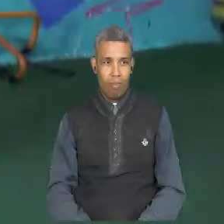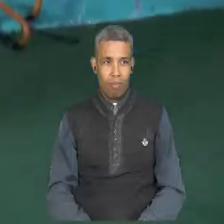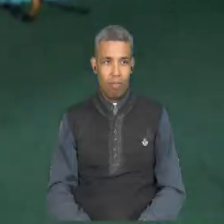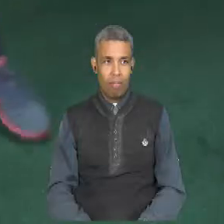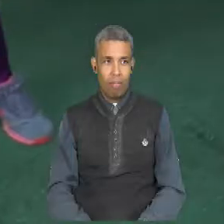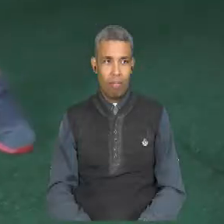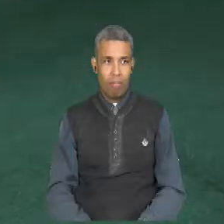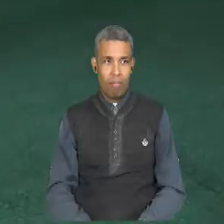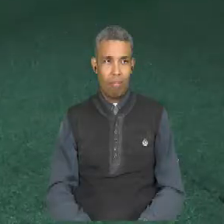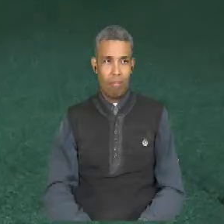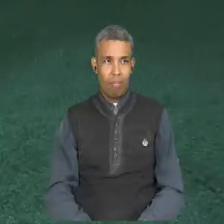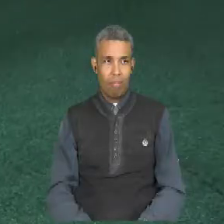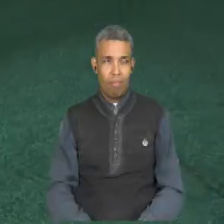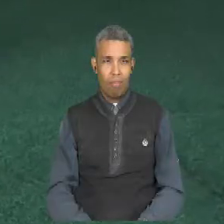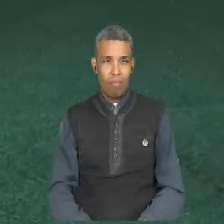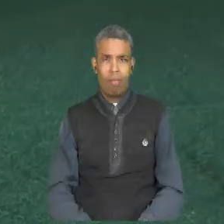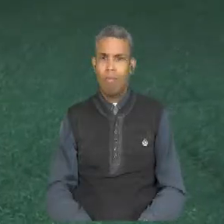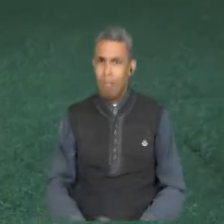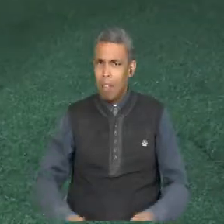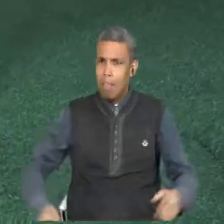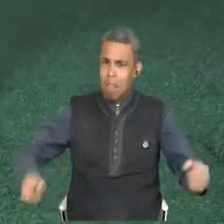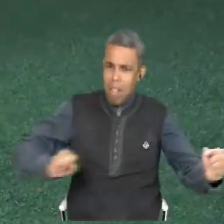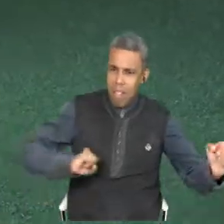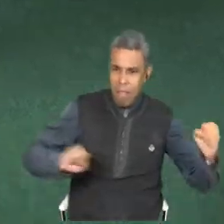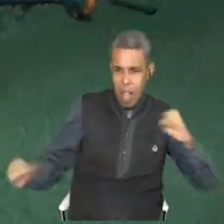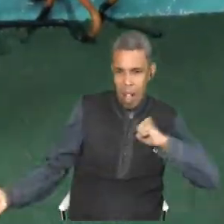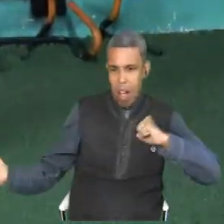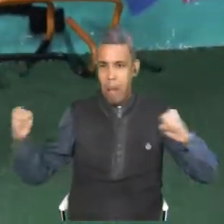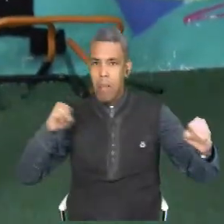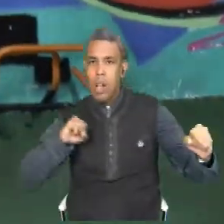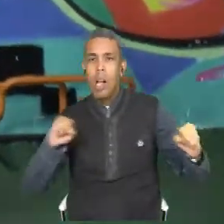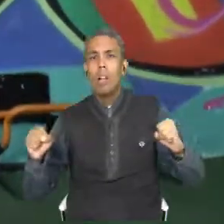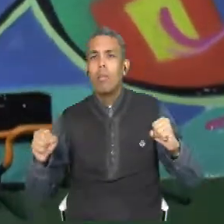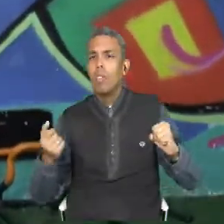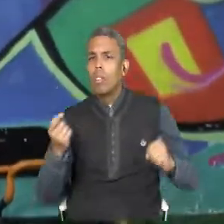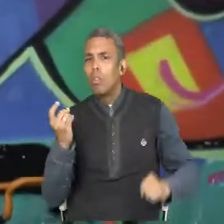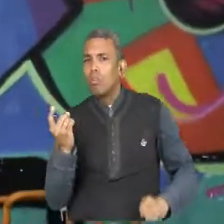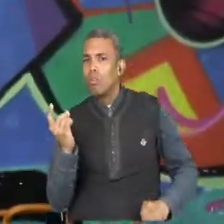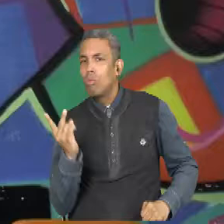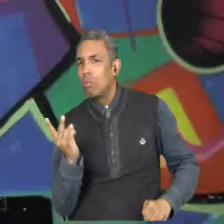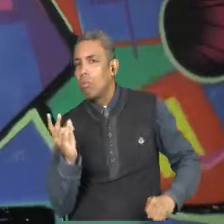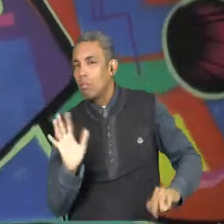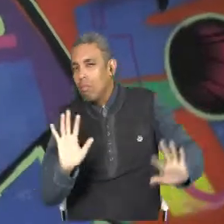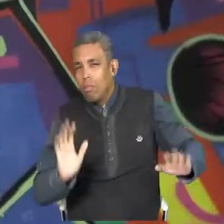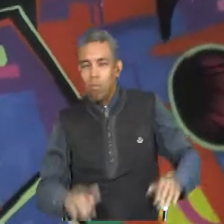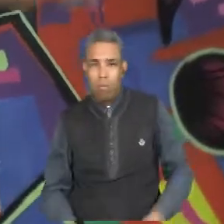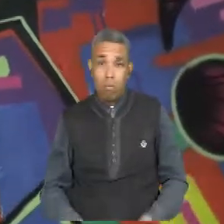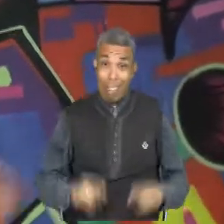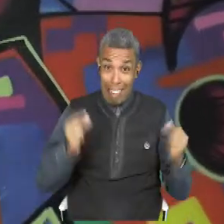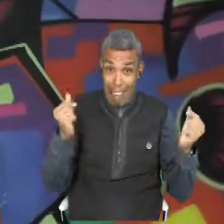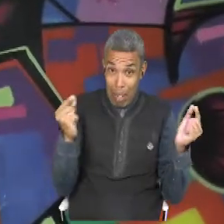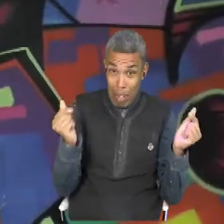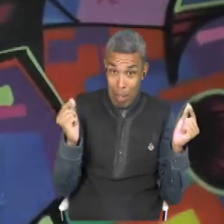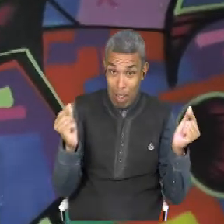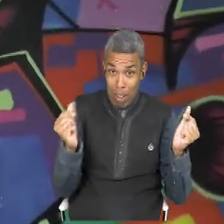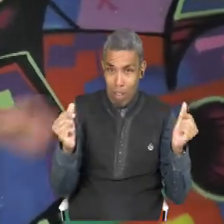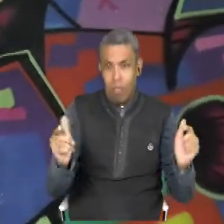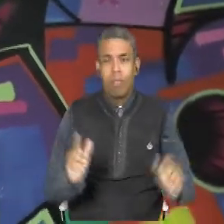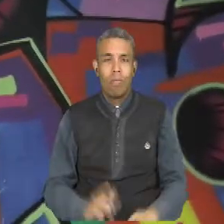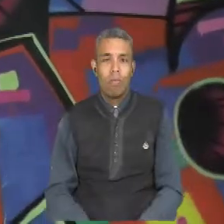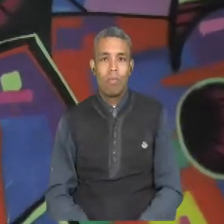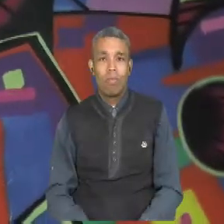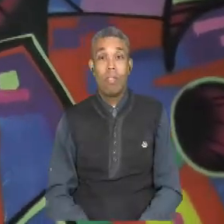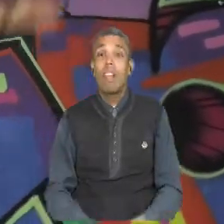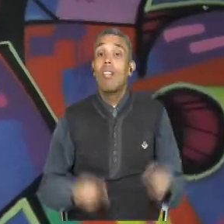trabajo de más movimiento, se ejecutan constantemente rápido y a la capacidad de cada uno. ¿Listo? Vamos,